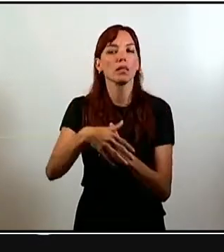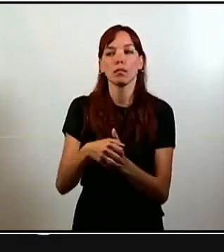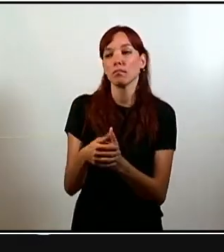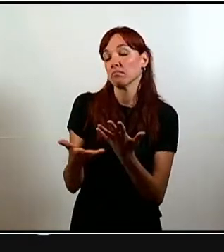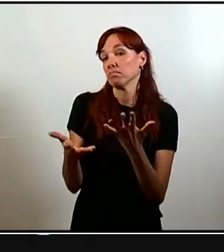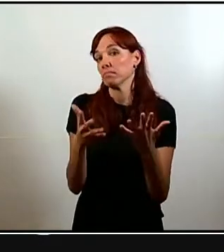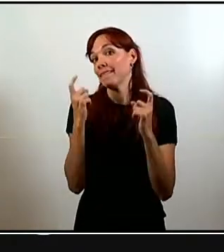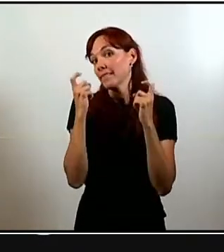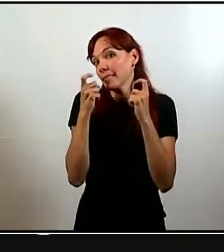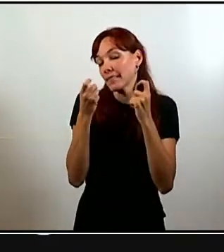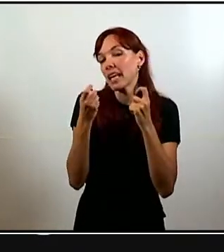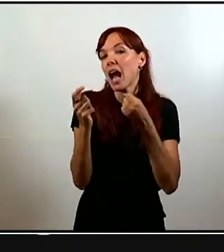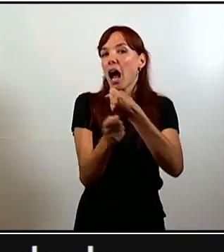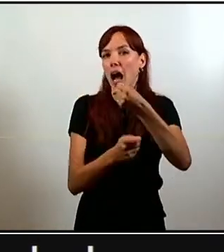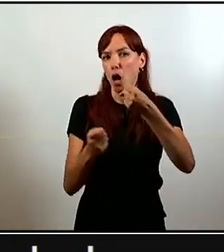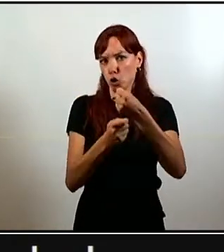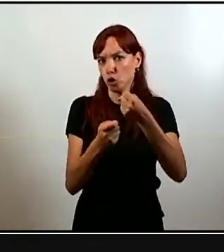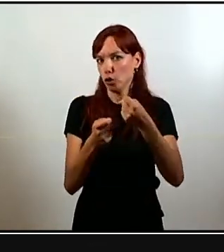mes de agosto.